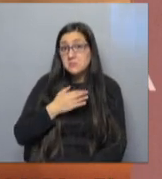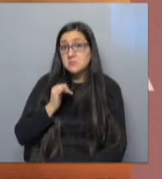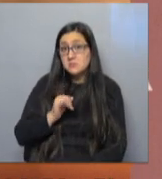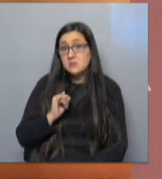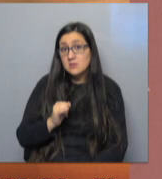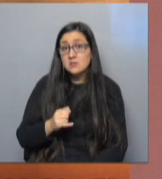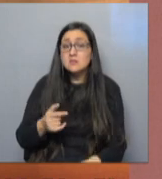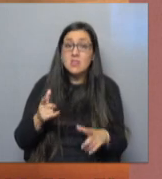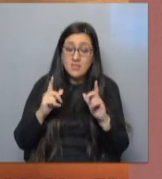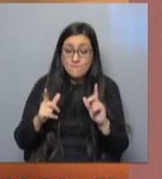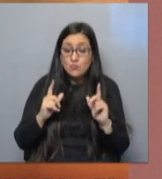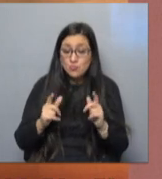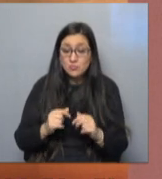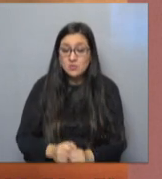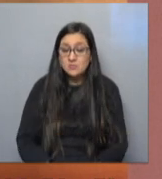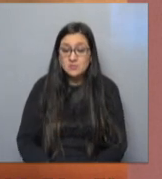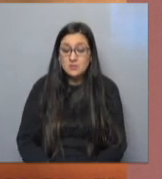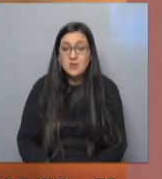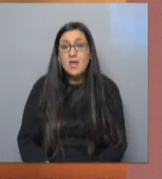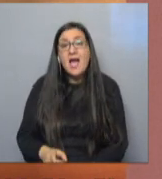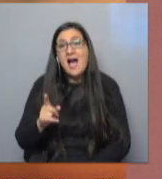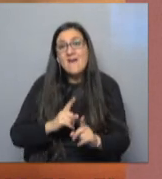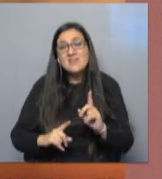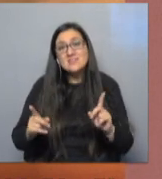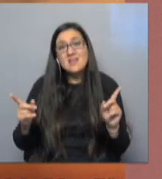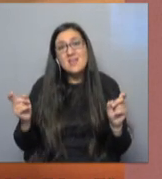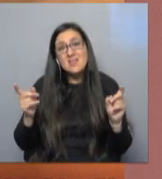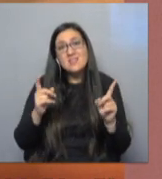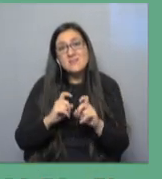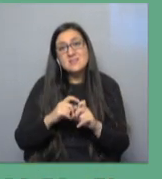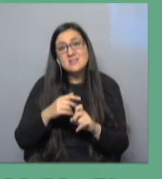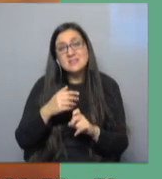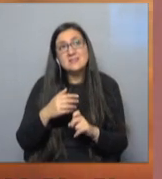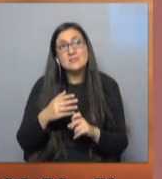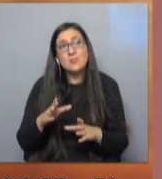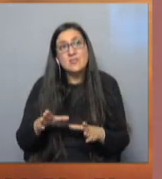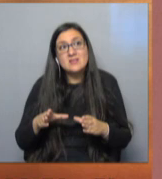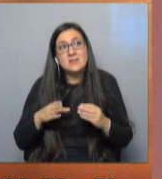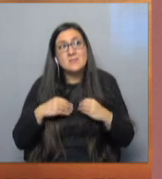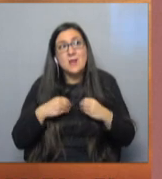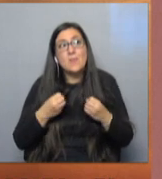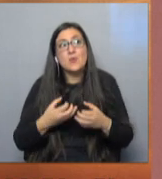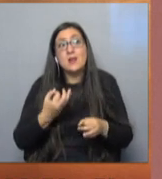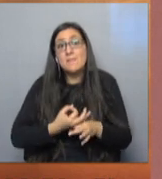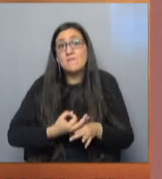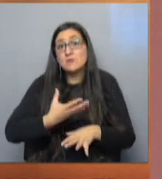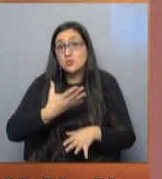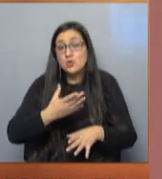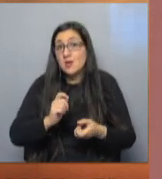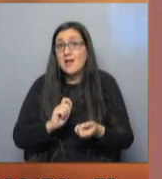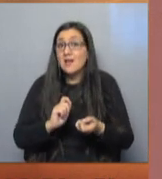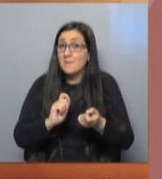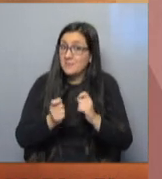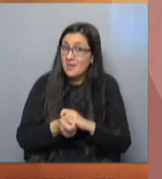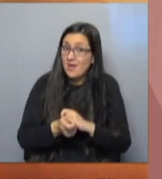muy disfrutables son un espejo difícil que a veces también es aportar para la profesión porque la profesión ha cambiado y se ha